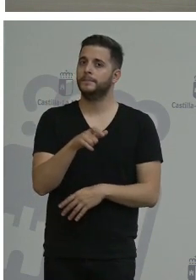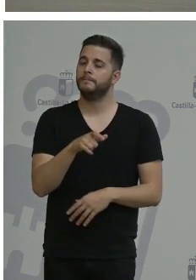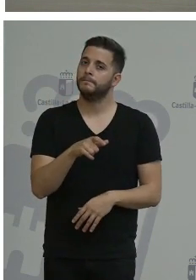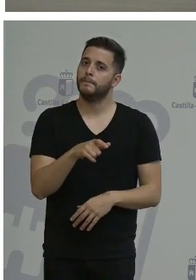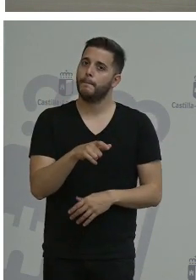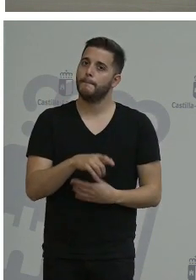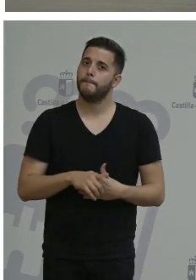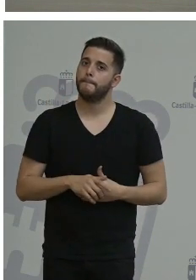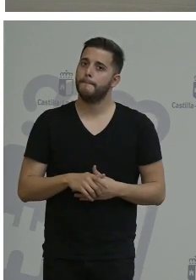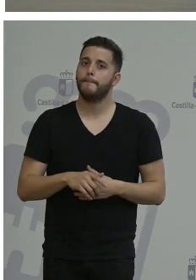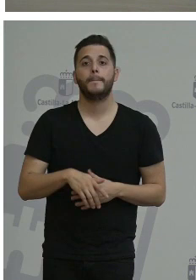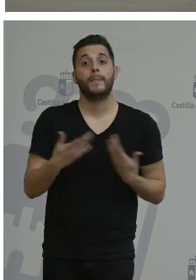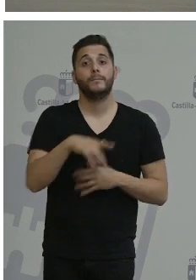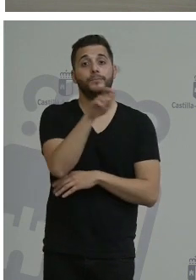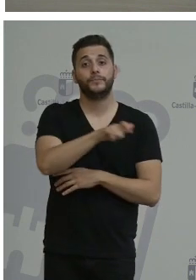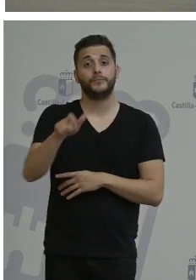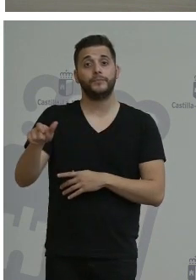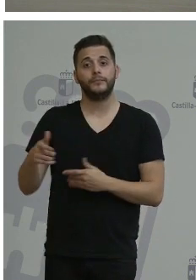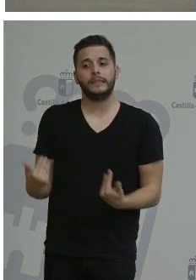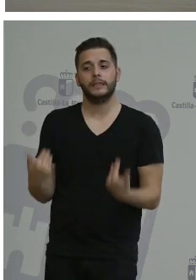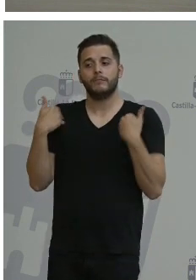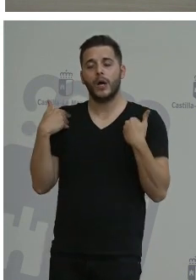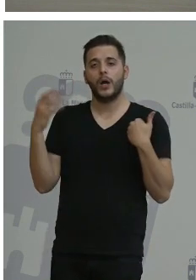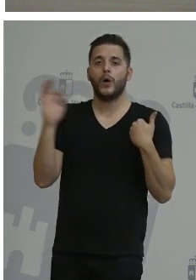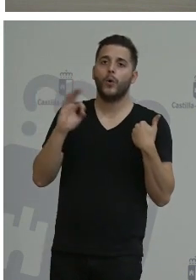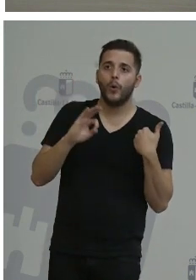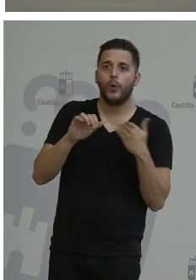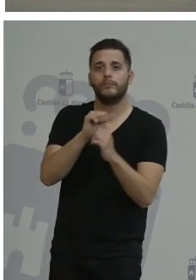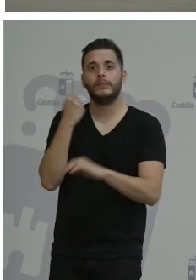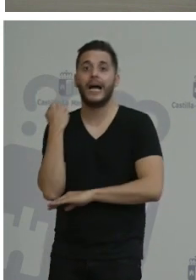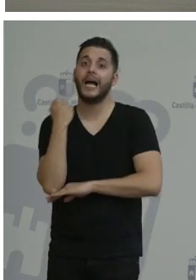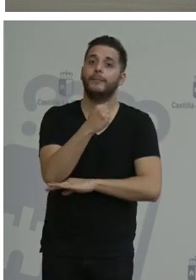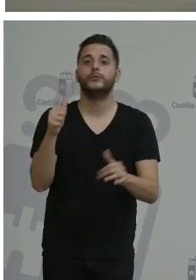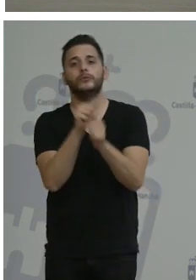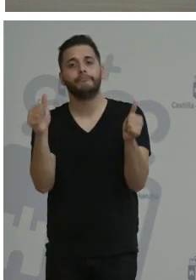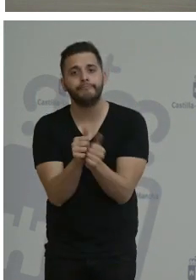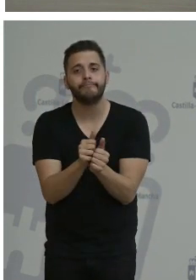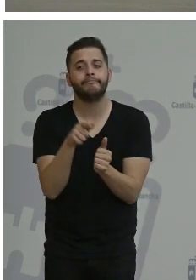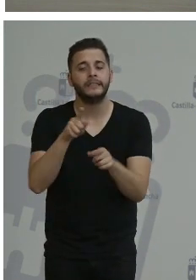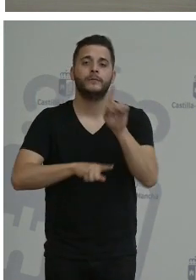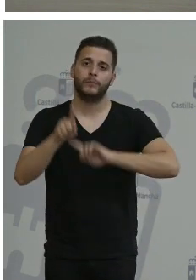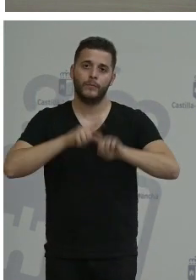a cargo o como apoyo, pues ponen verdaderos problemas respecto a esto. Se le